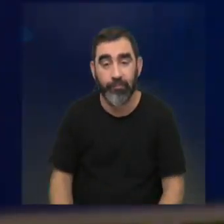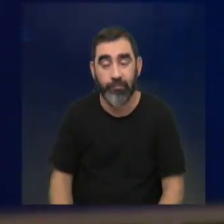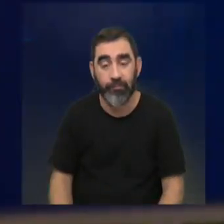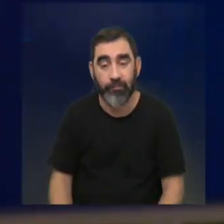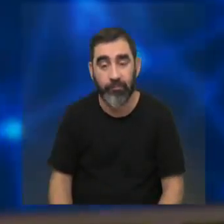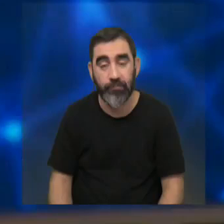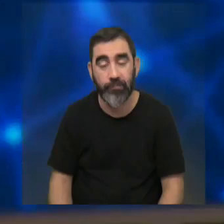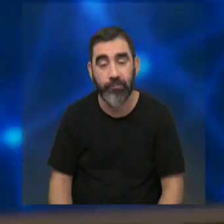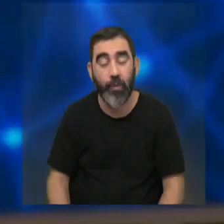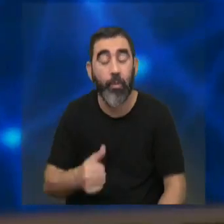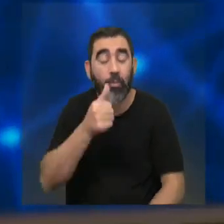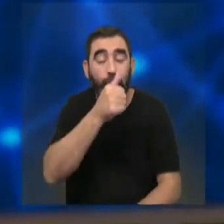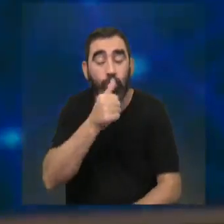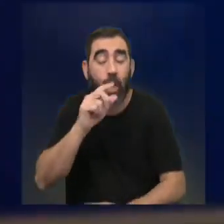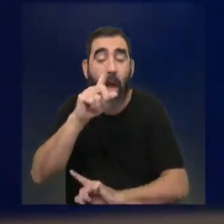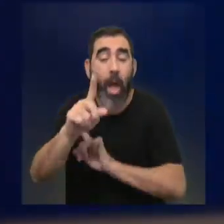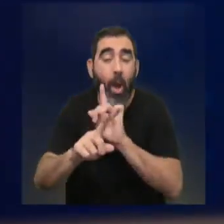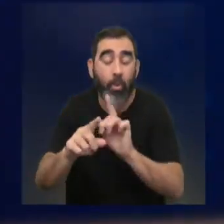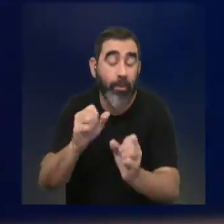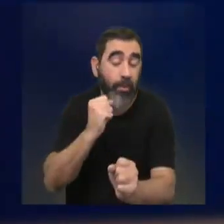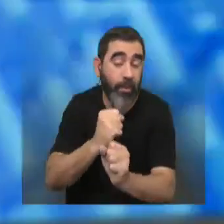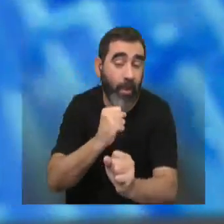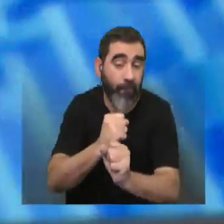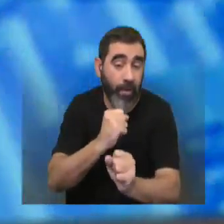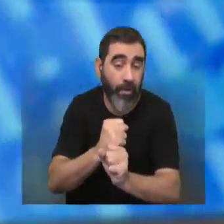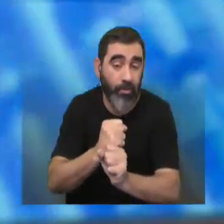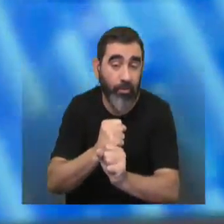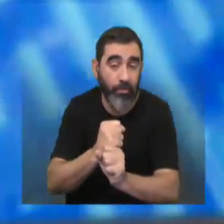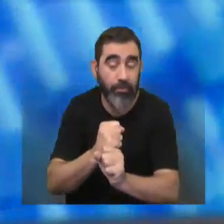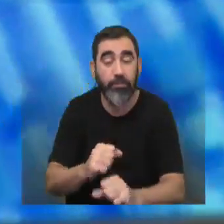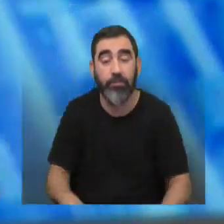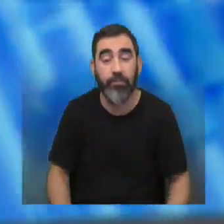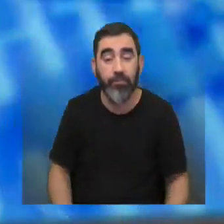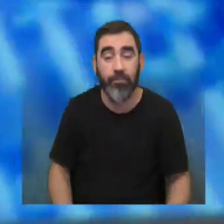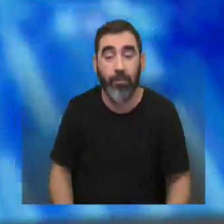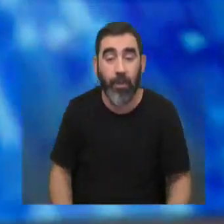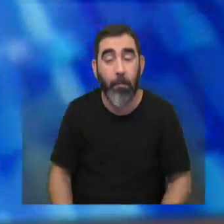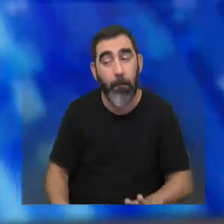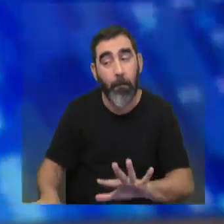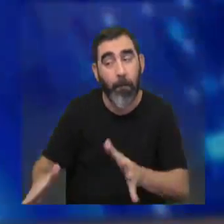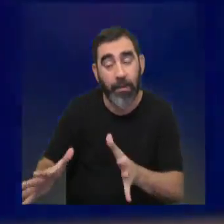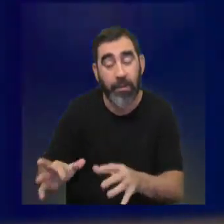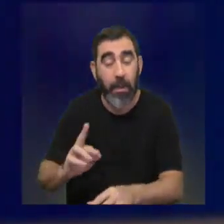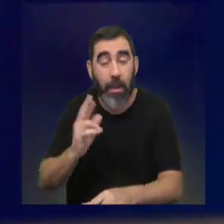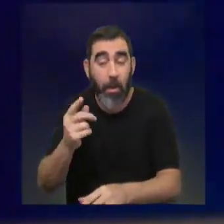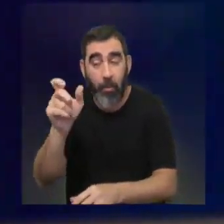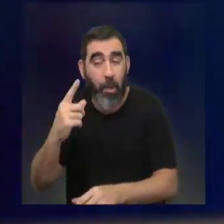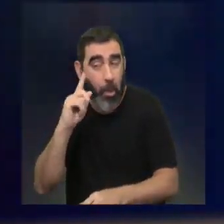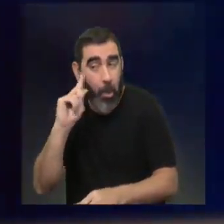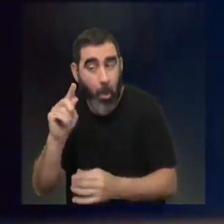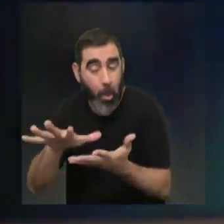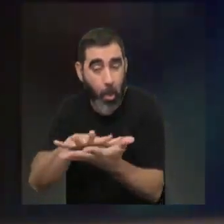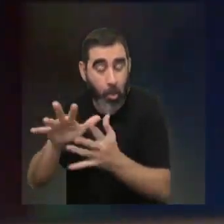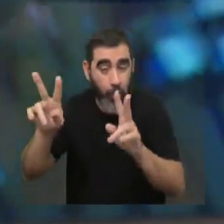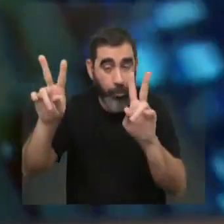para de alguna manera resolver algún tipo de tarea que resulta llamativa, por lo menos para alguien que no conoce de